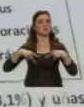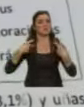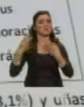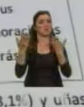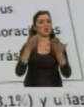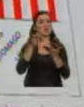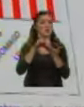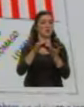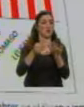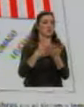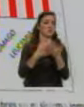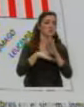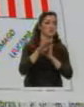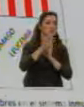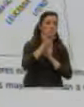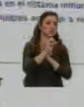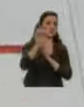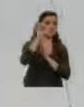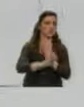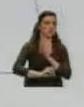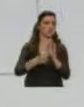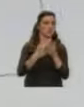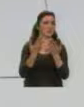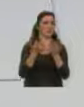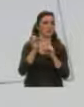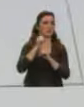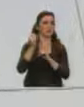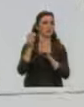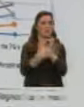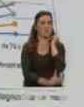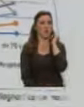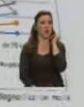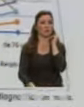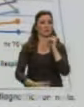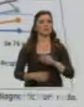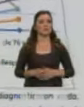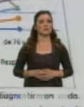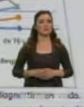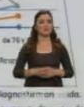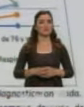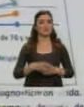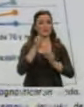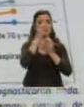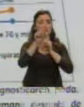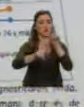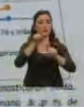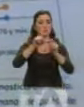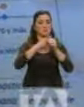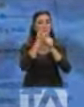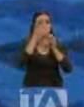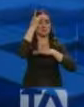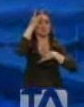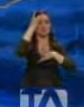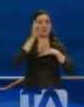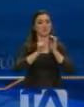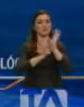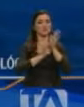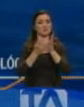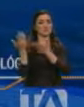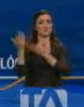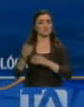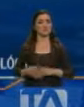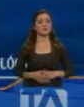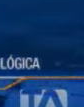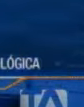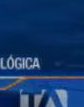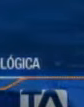esta parroquia, con más del 90% de ellos en situación de pobreza. Destaca el informe algunas de las principales enfermedades encontradas como